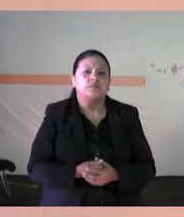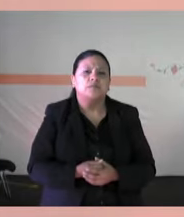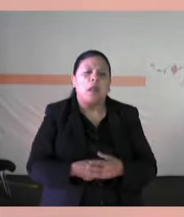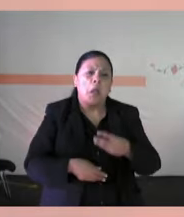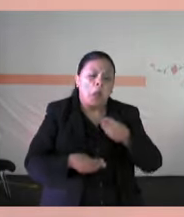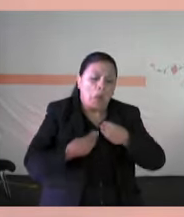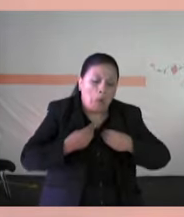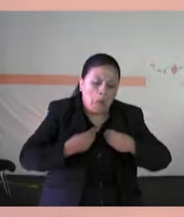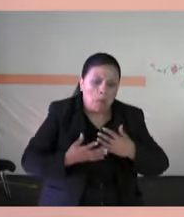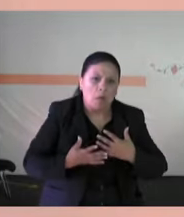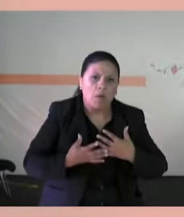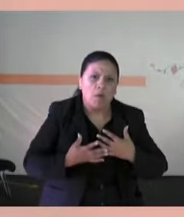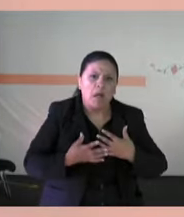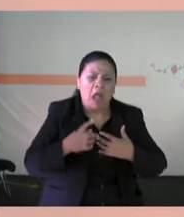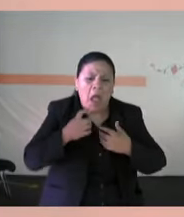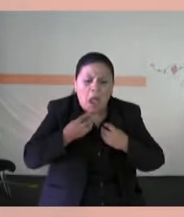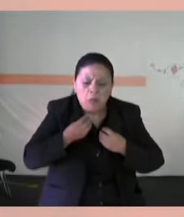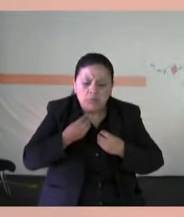para nada.